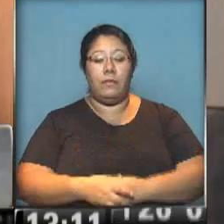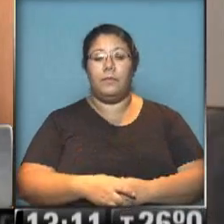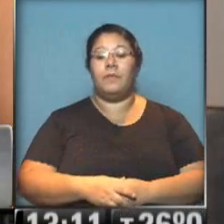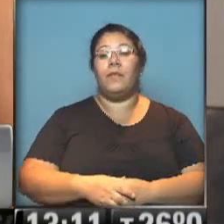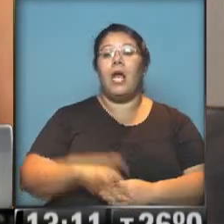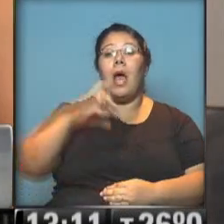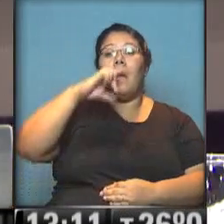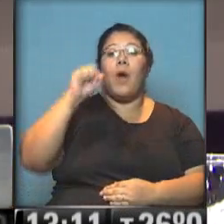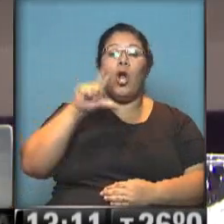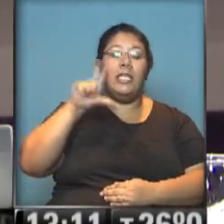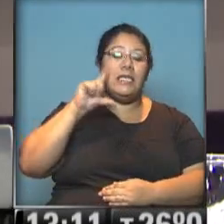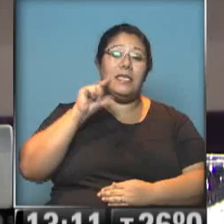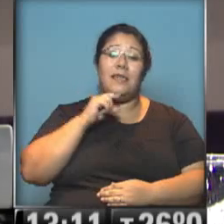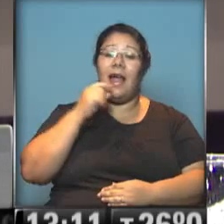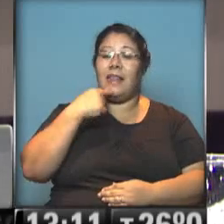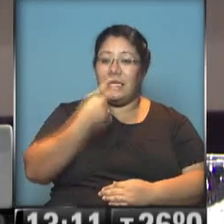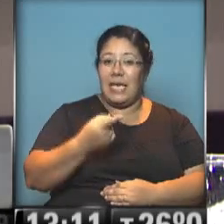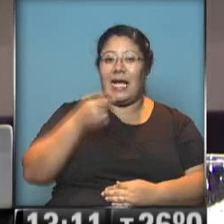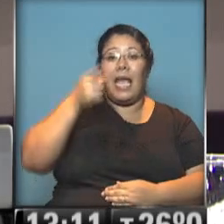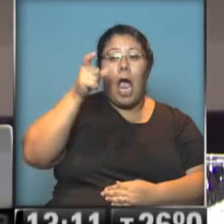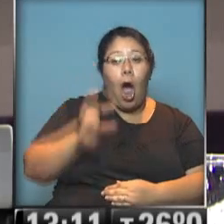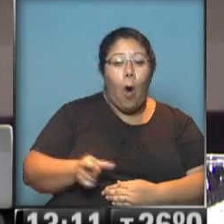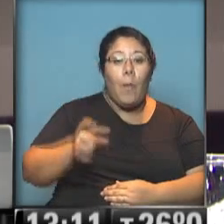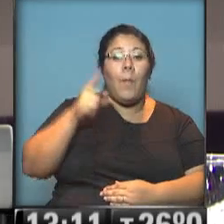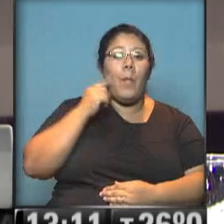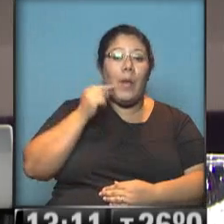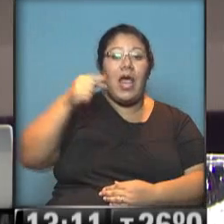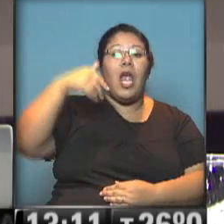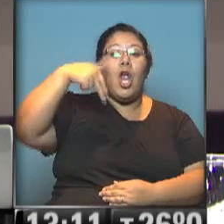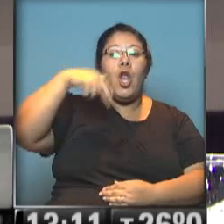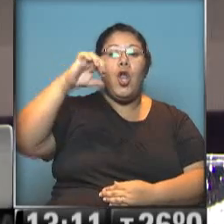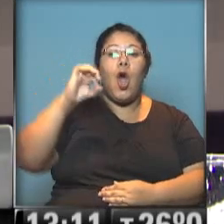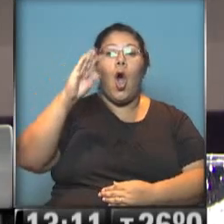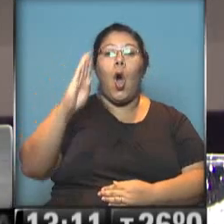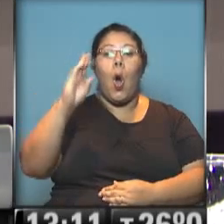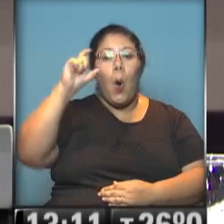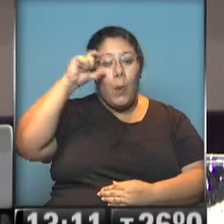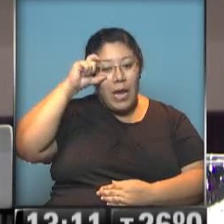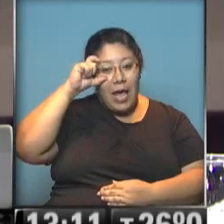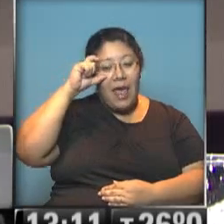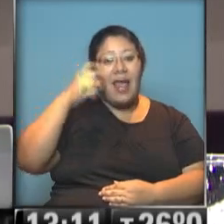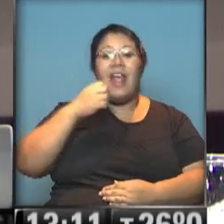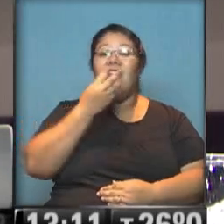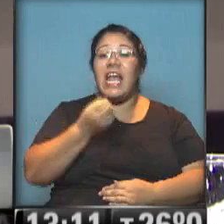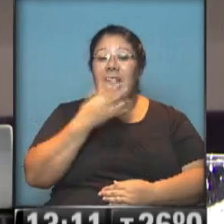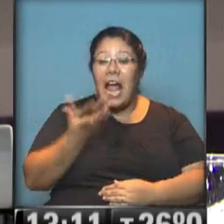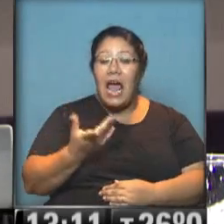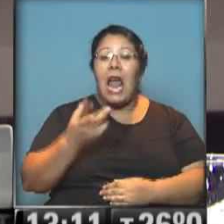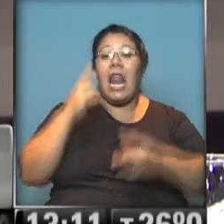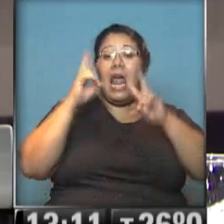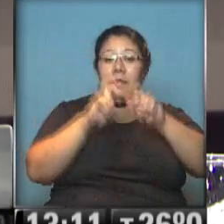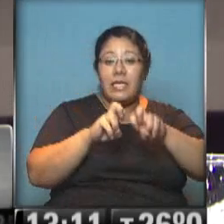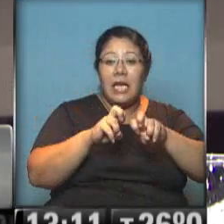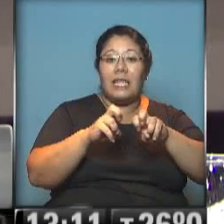declarar claro pero de nuevo sin noble declara se abre la investigación qué es lo que se está pidiendo acá que acá no no no hay